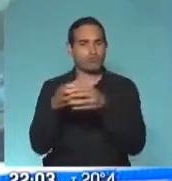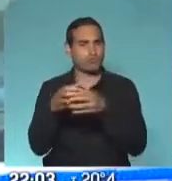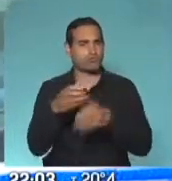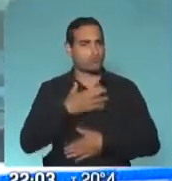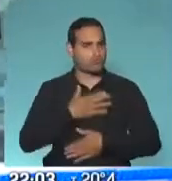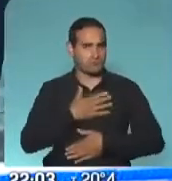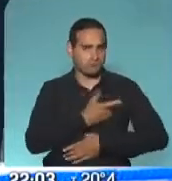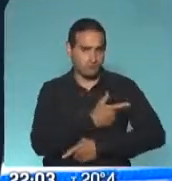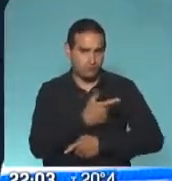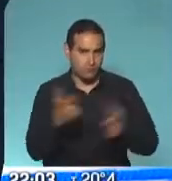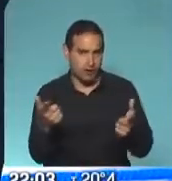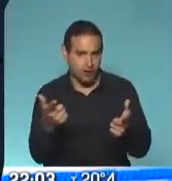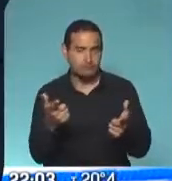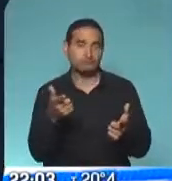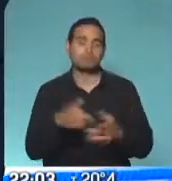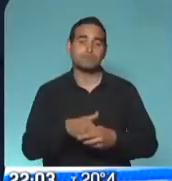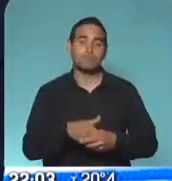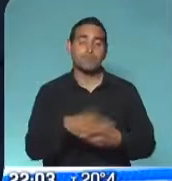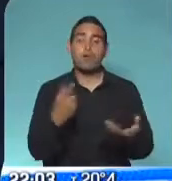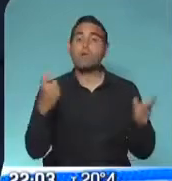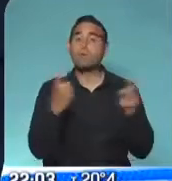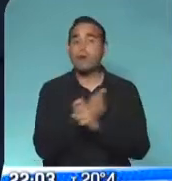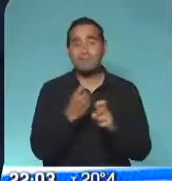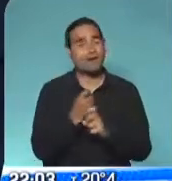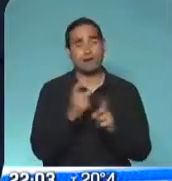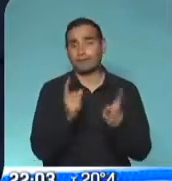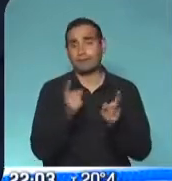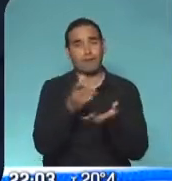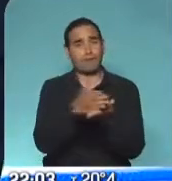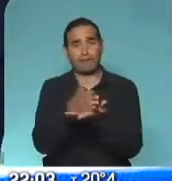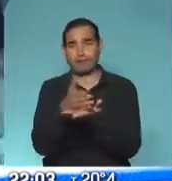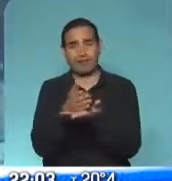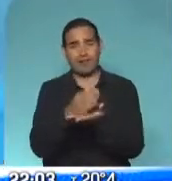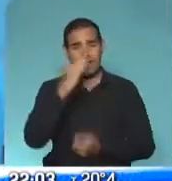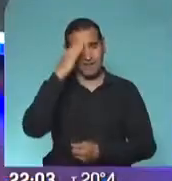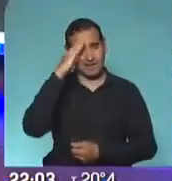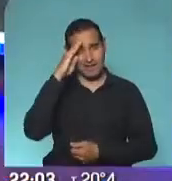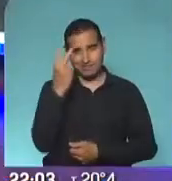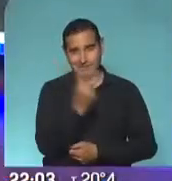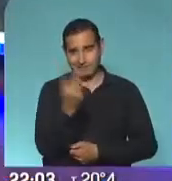internamente en el Reino Unido. El gran problema sigue siendo la frontera entre las dos Irlandas.